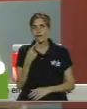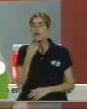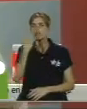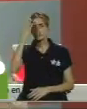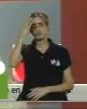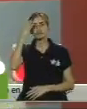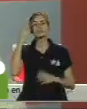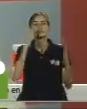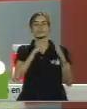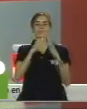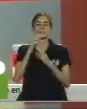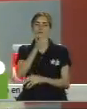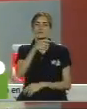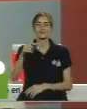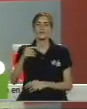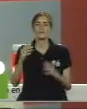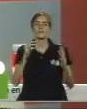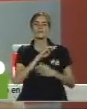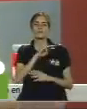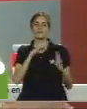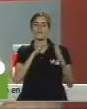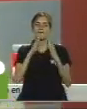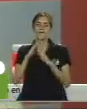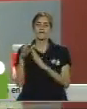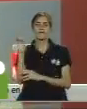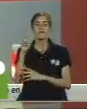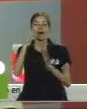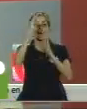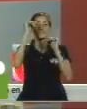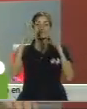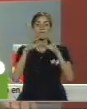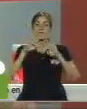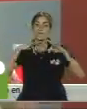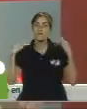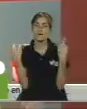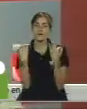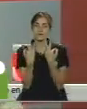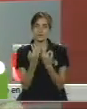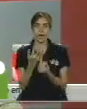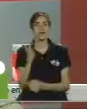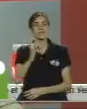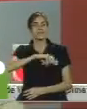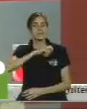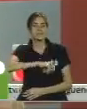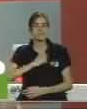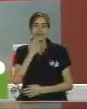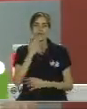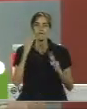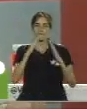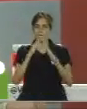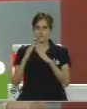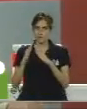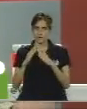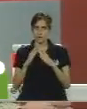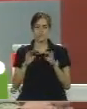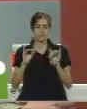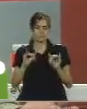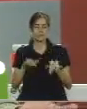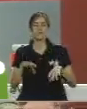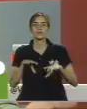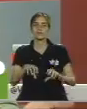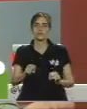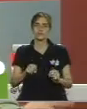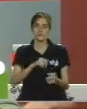que en el marco de la gran misión Vivienda Venezuela se atiende a todas las familias que tienen necesidad de vivienda. De allí el